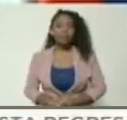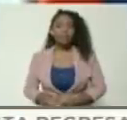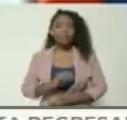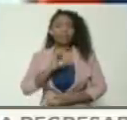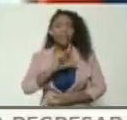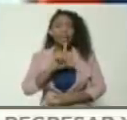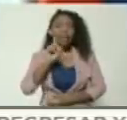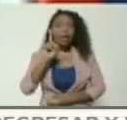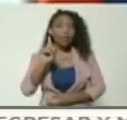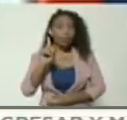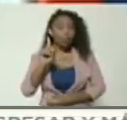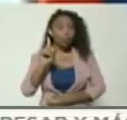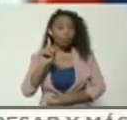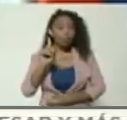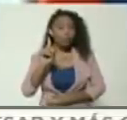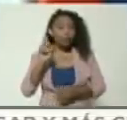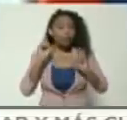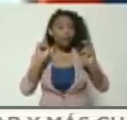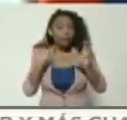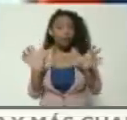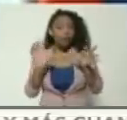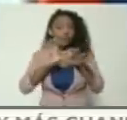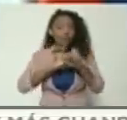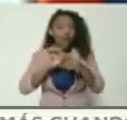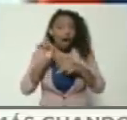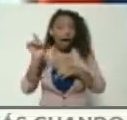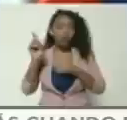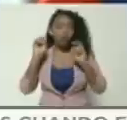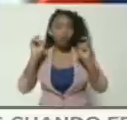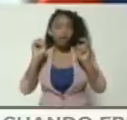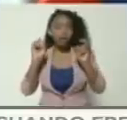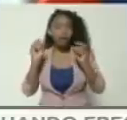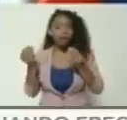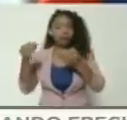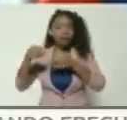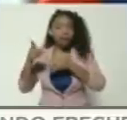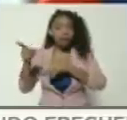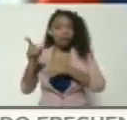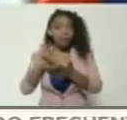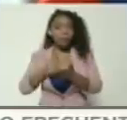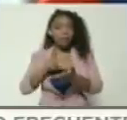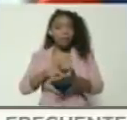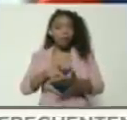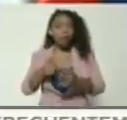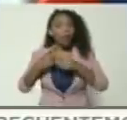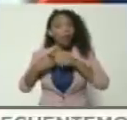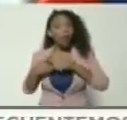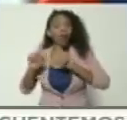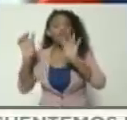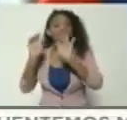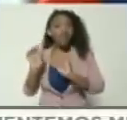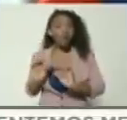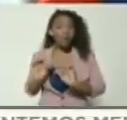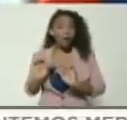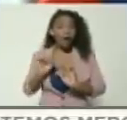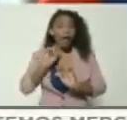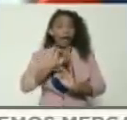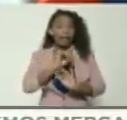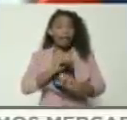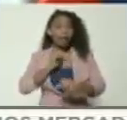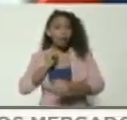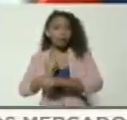31 particulares vinculados a estos hechos. Por otro lado, han sido